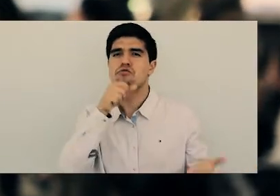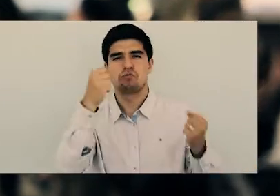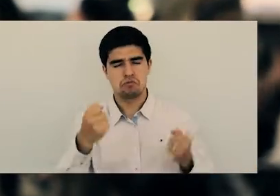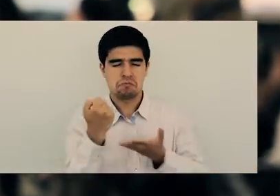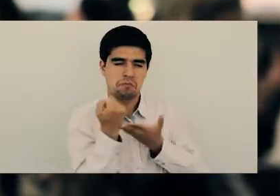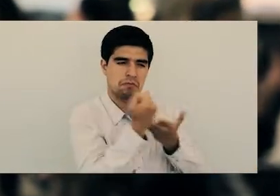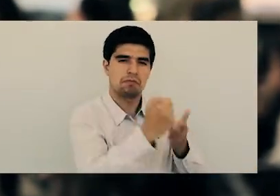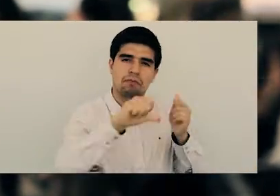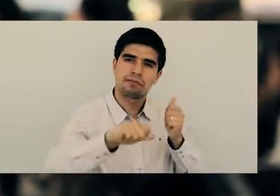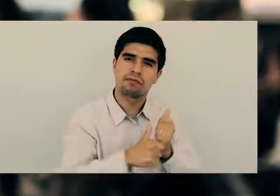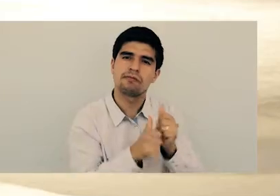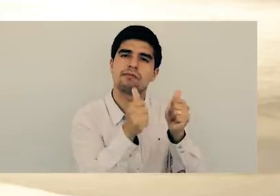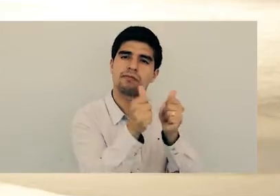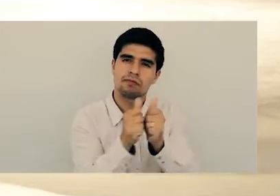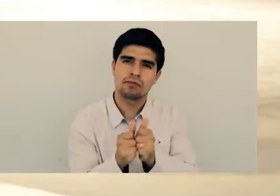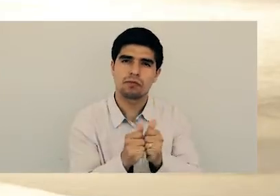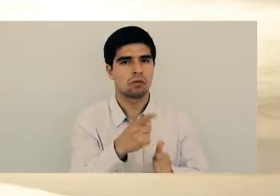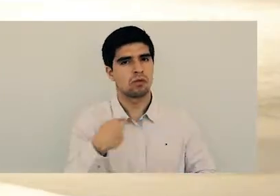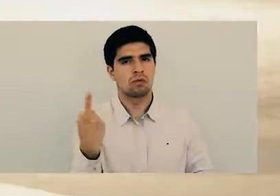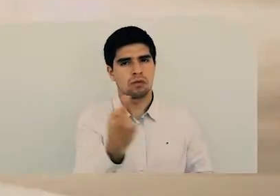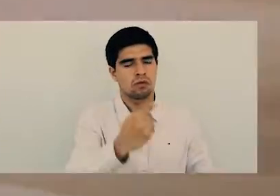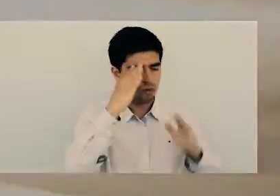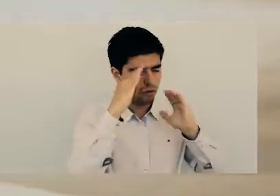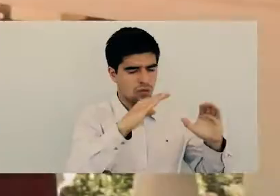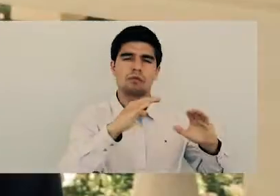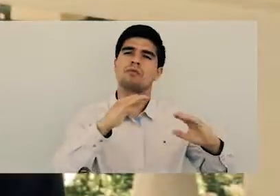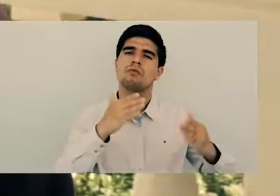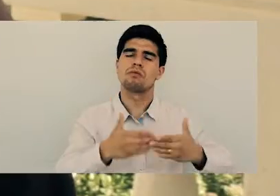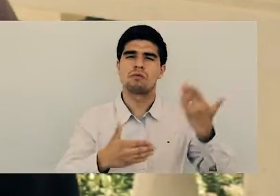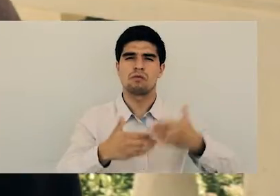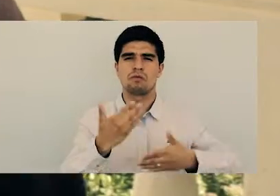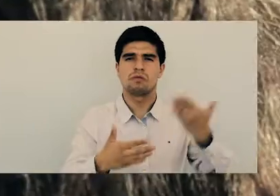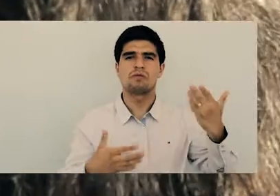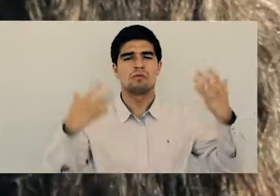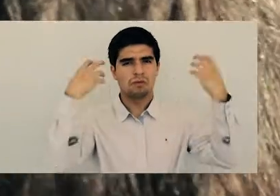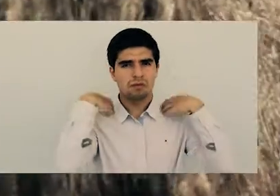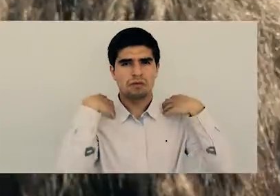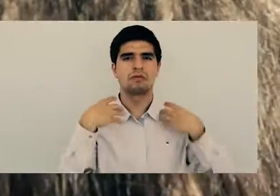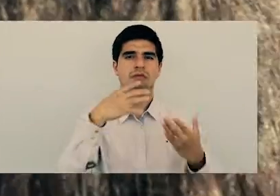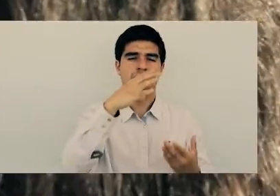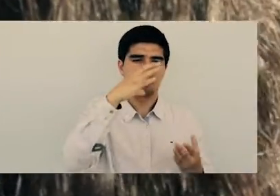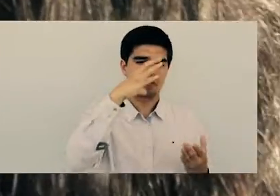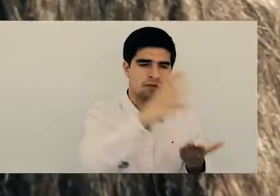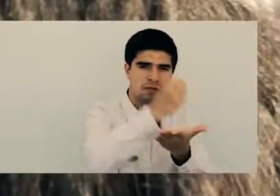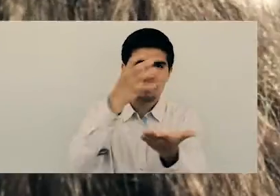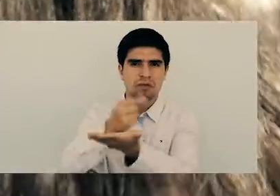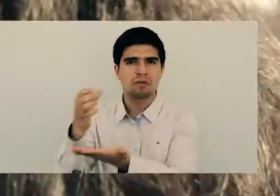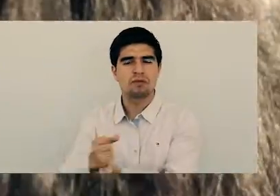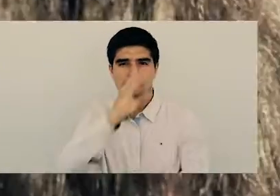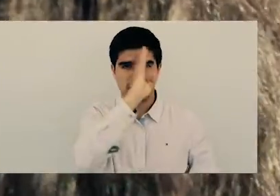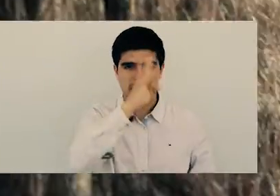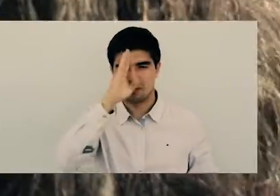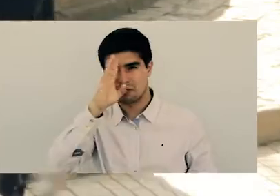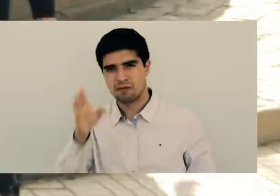adultos ellos nos apoyen y acompañen. Creemos en la democracia, en la participación y responsabilidad de tomar nuestras decisiones en los distintos